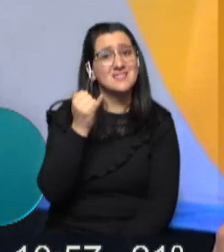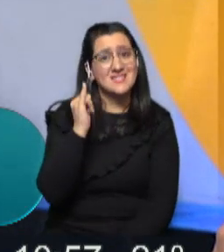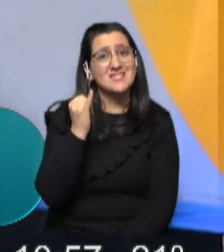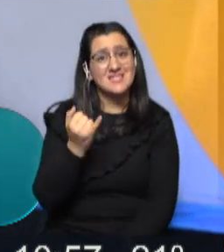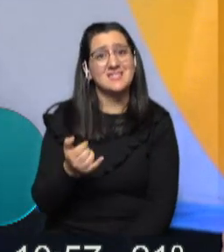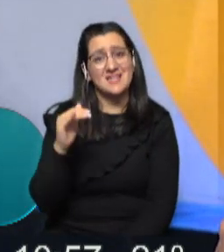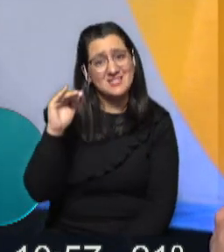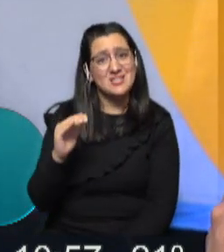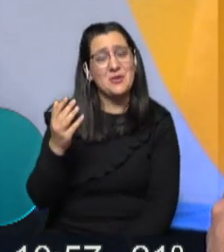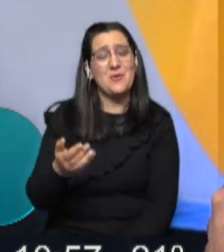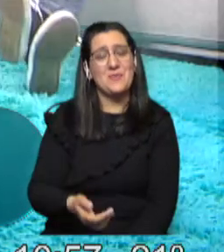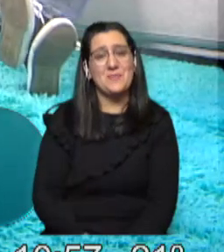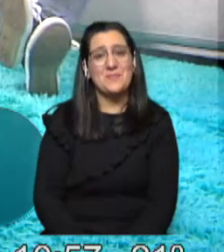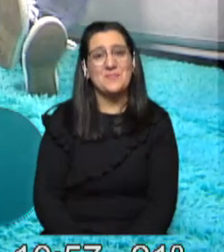Claro.